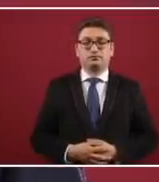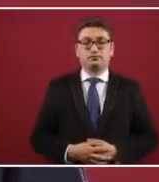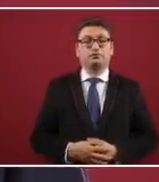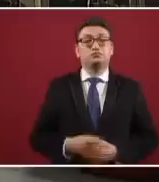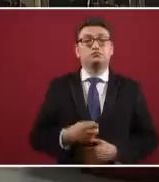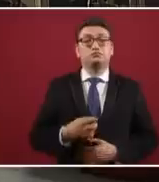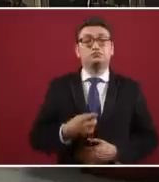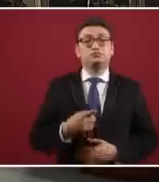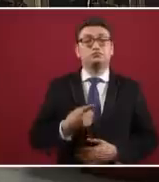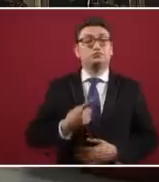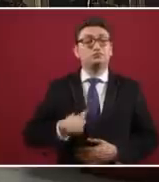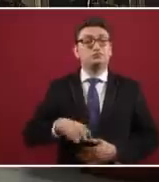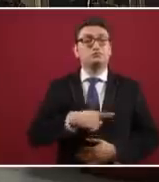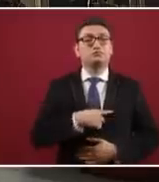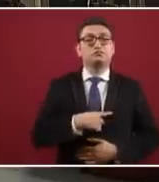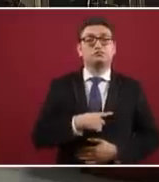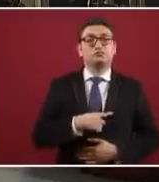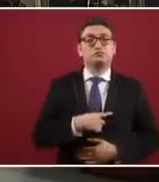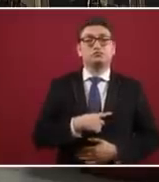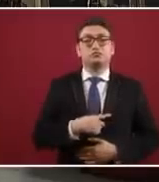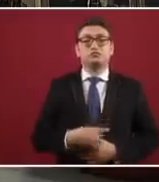sin